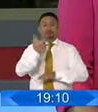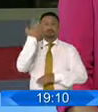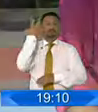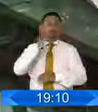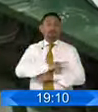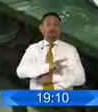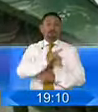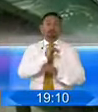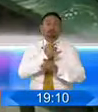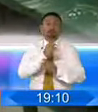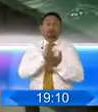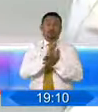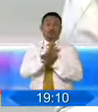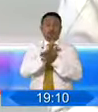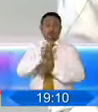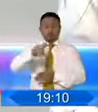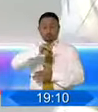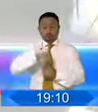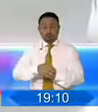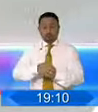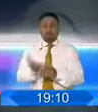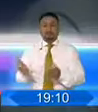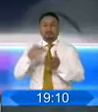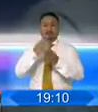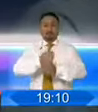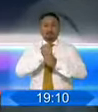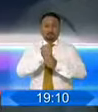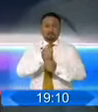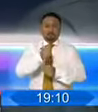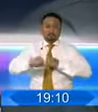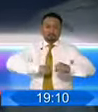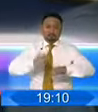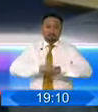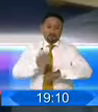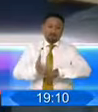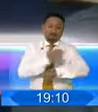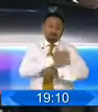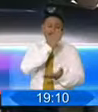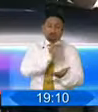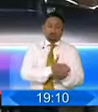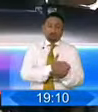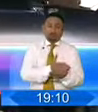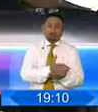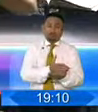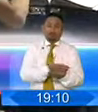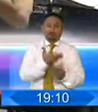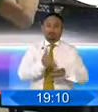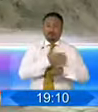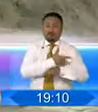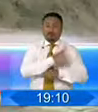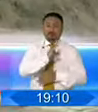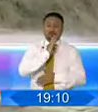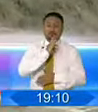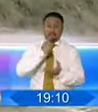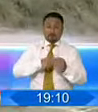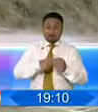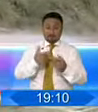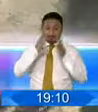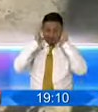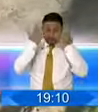las instituciones educativas deberán recuperar sus actividades tras la suspensión de clases por el desabastecimiento de agua en Quito el pasado